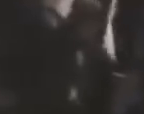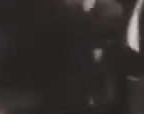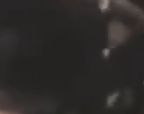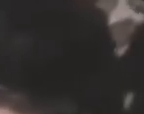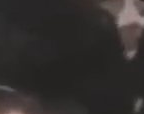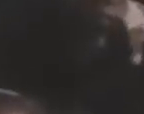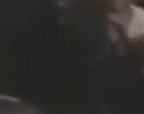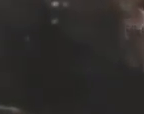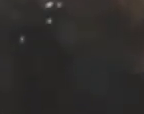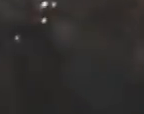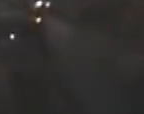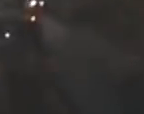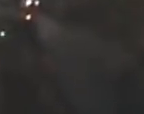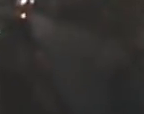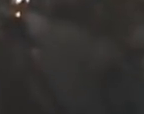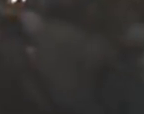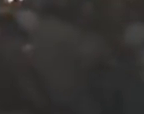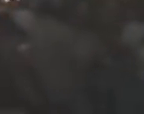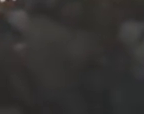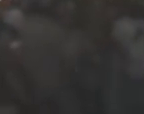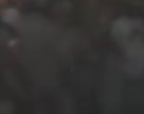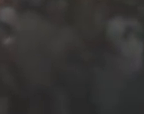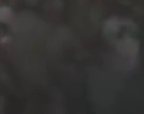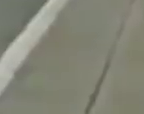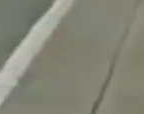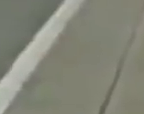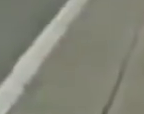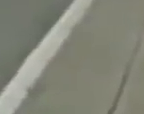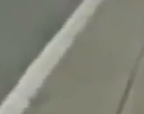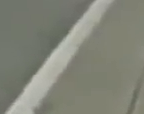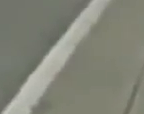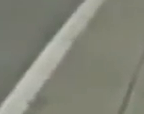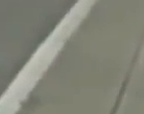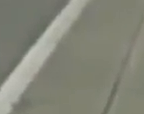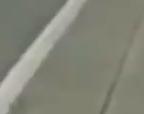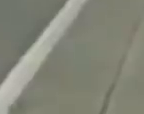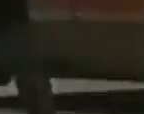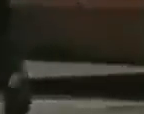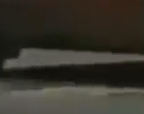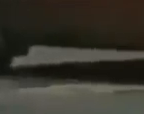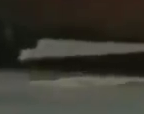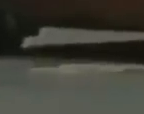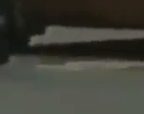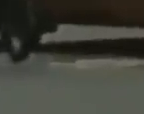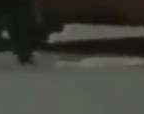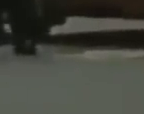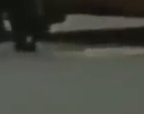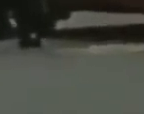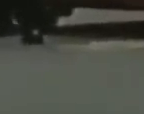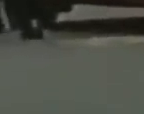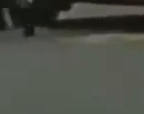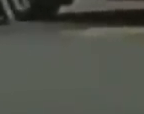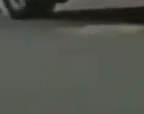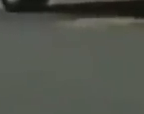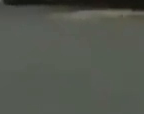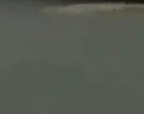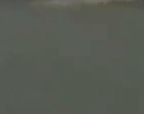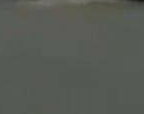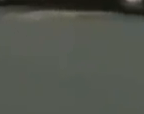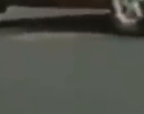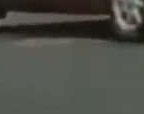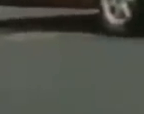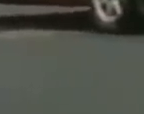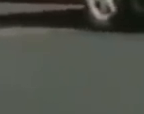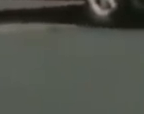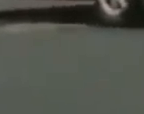concentración exigiendo el regreso de Chávez. Ya en horas de la tarde, el golpista Pedro Carmona